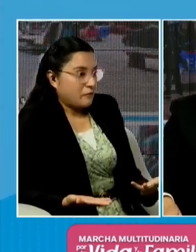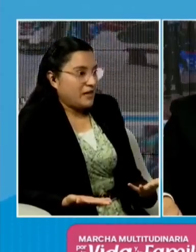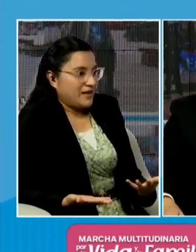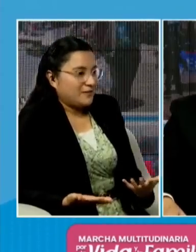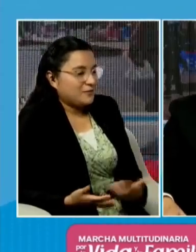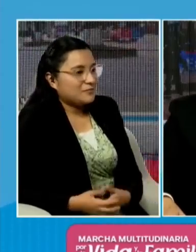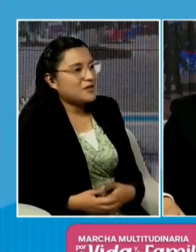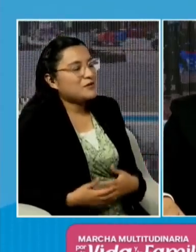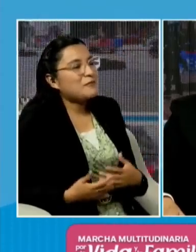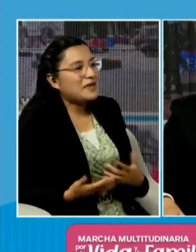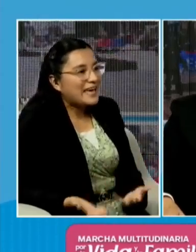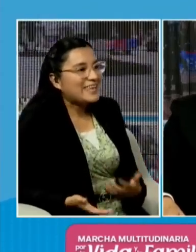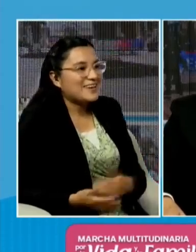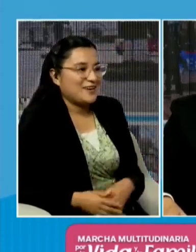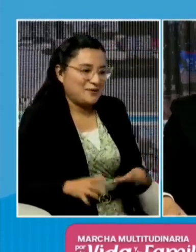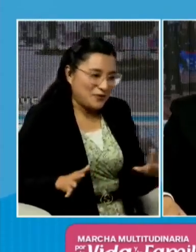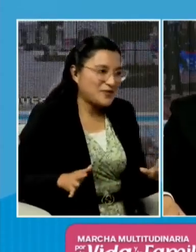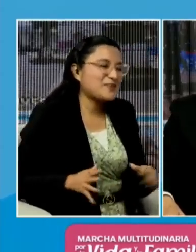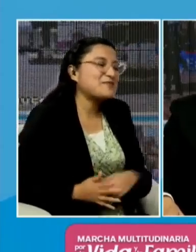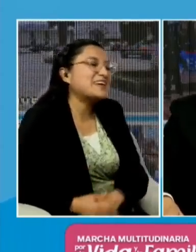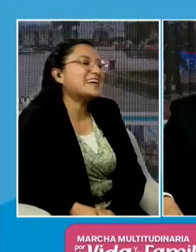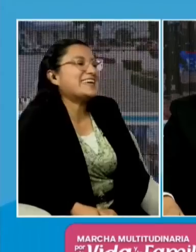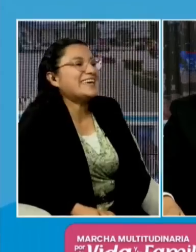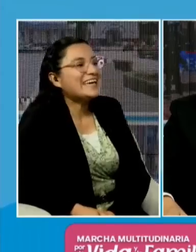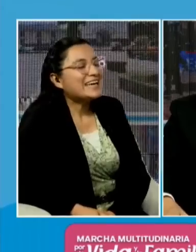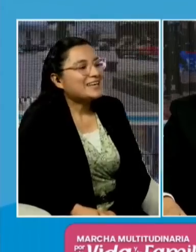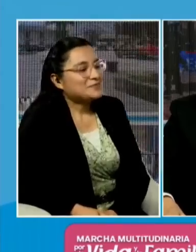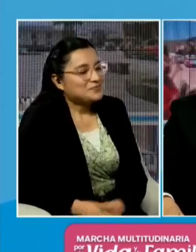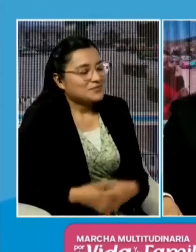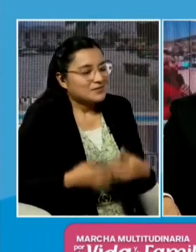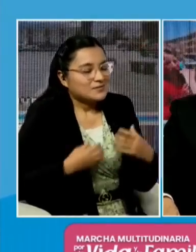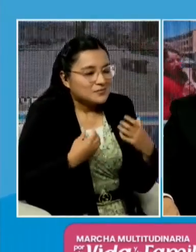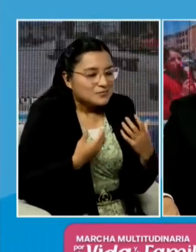madre de familia, ¿no? Madre de una pequeña que hoy te acompaña aquí.